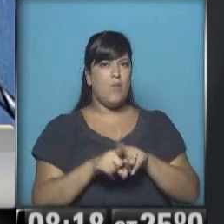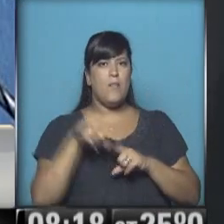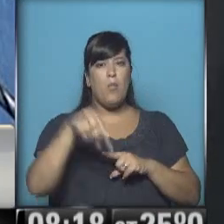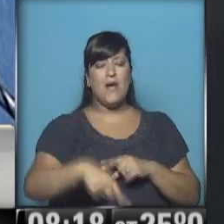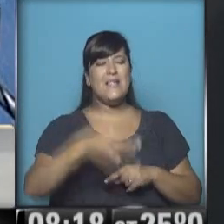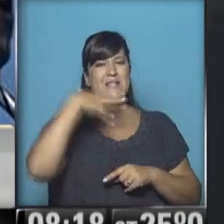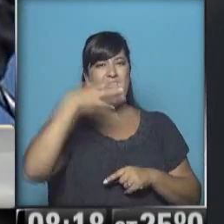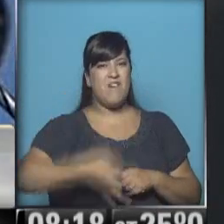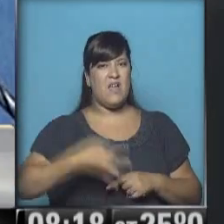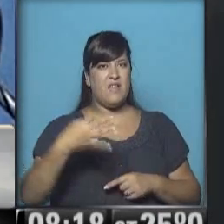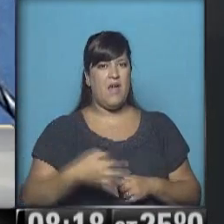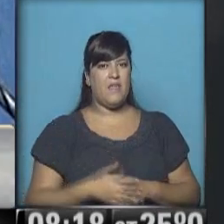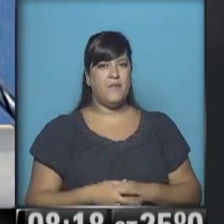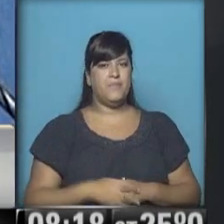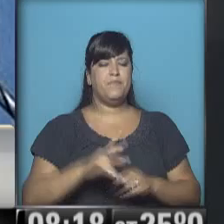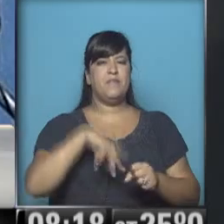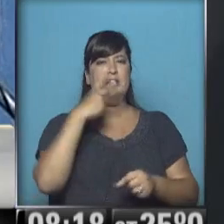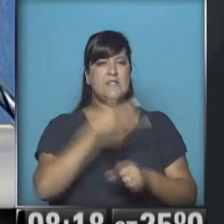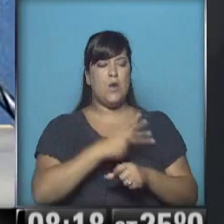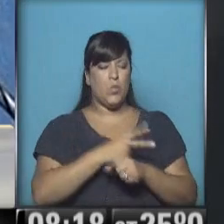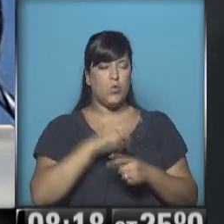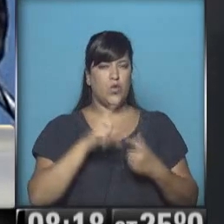la verdad. En segundo lugar,